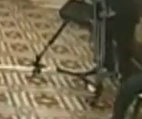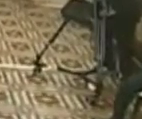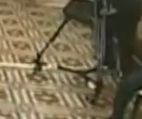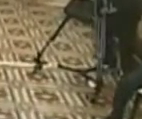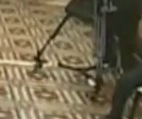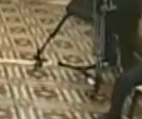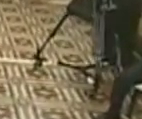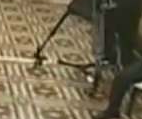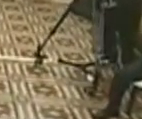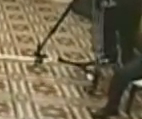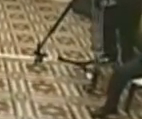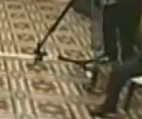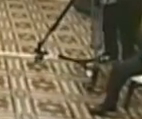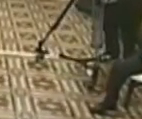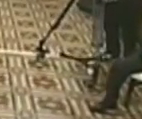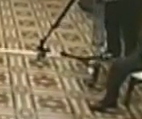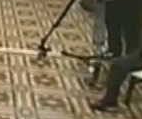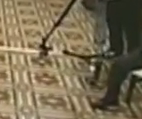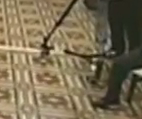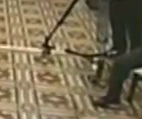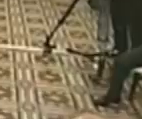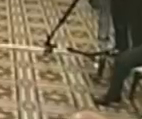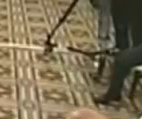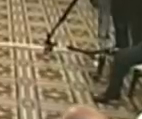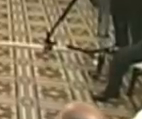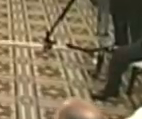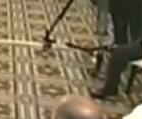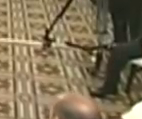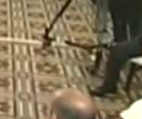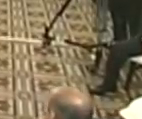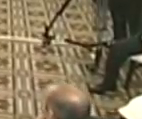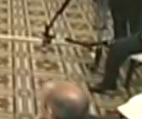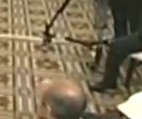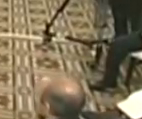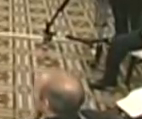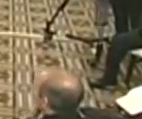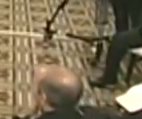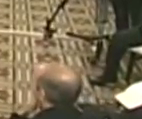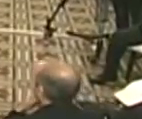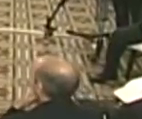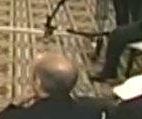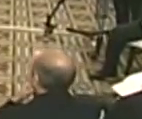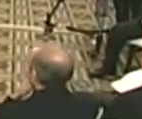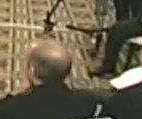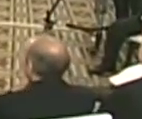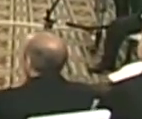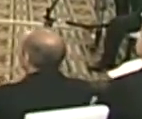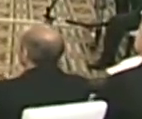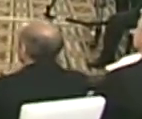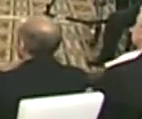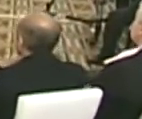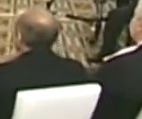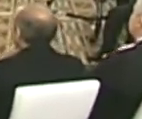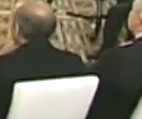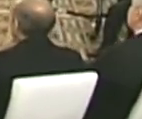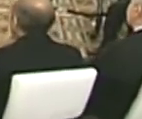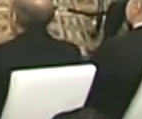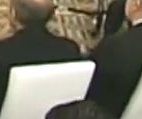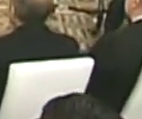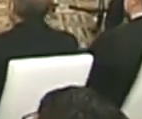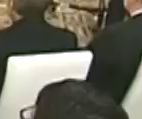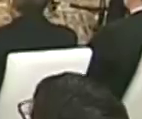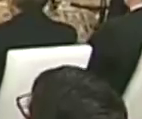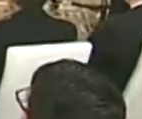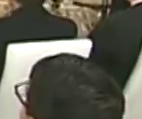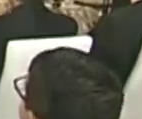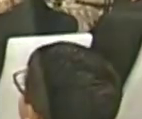Venezuela, estamos en una transición tardía hacia un nuevo modelo económico productivo, postcapitalista, rumbo al